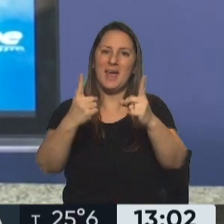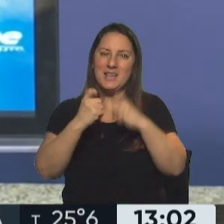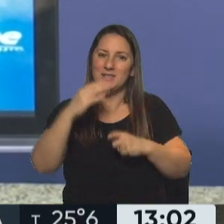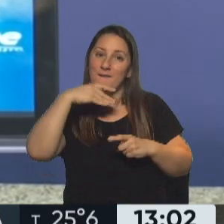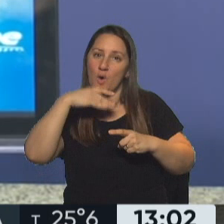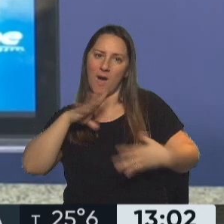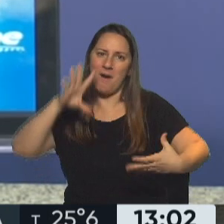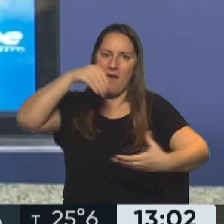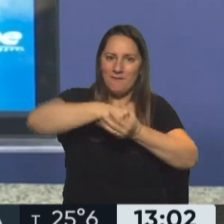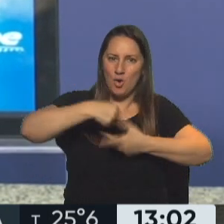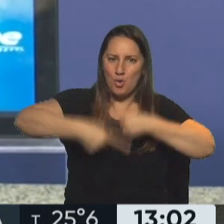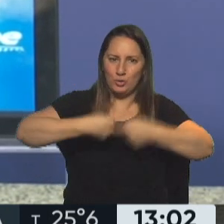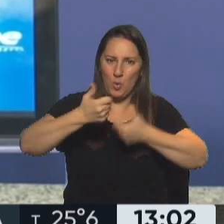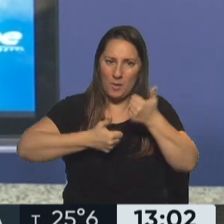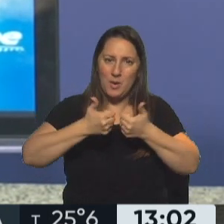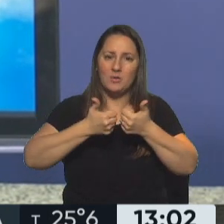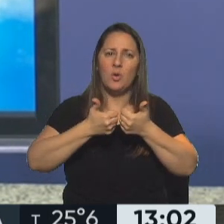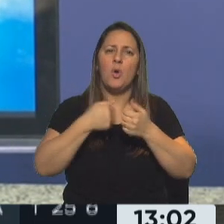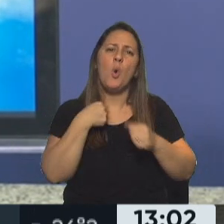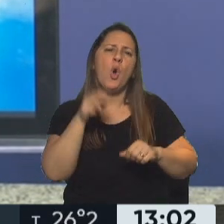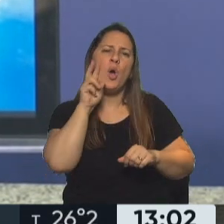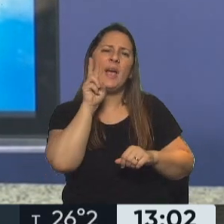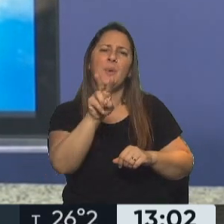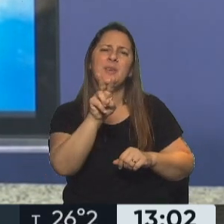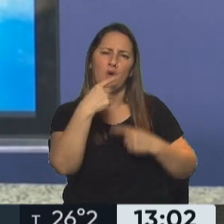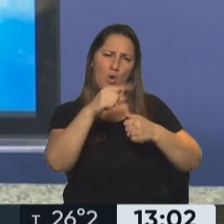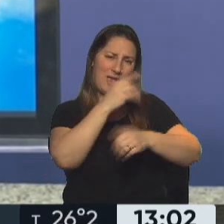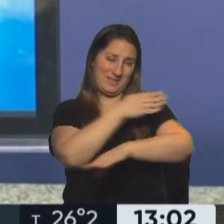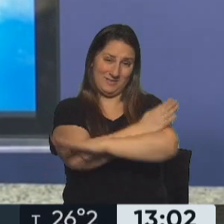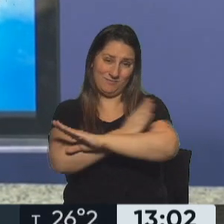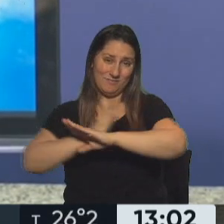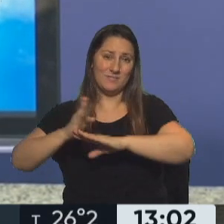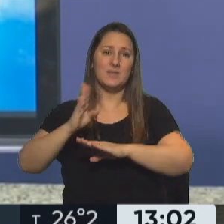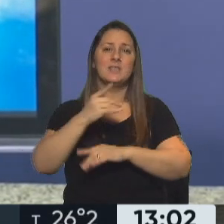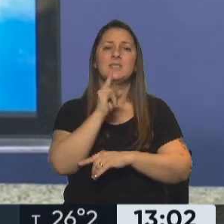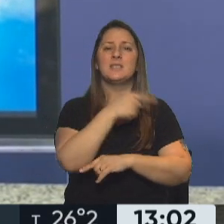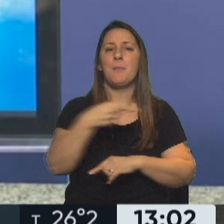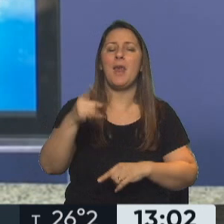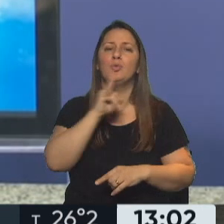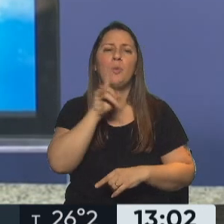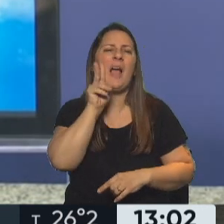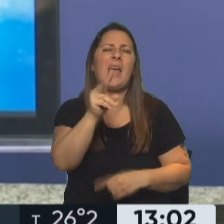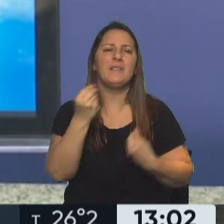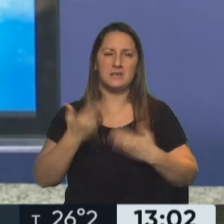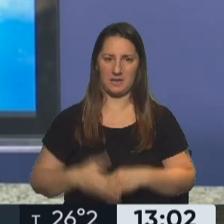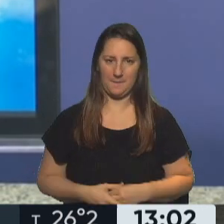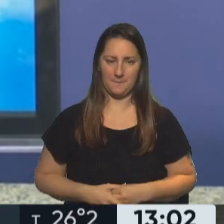campeonato y la misma pregunta que viste de todo lo que viste esta semana Atlético tucumán Mira